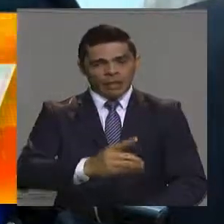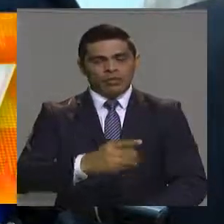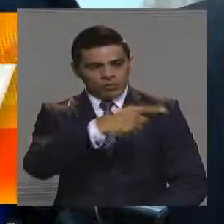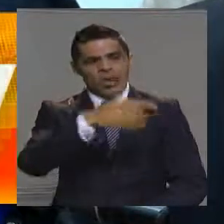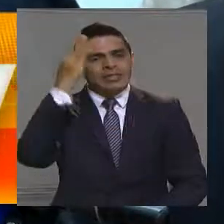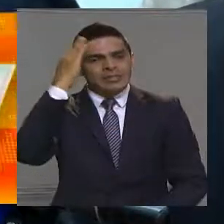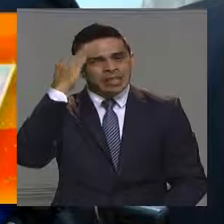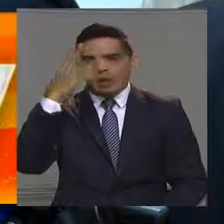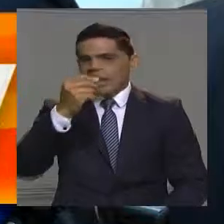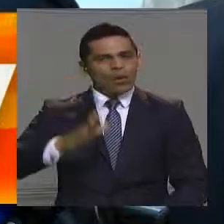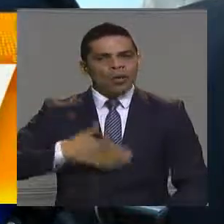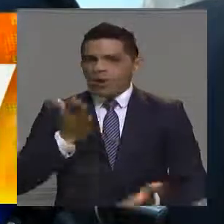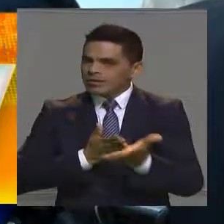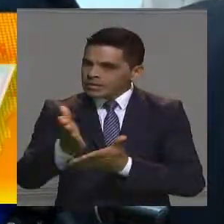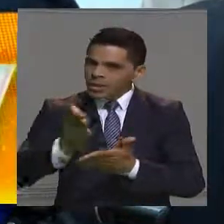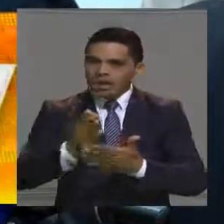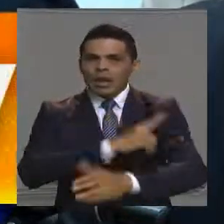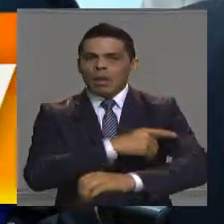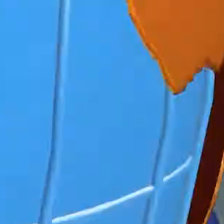posible mantenerse más en el poder.